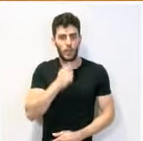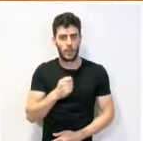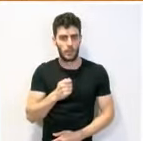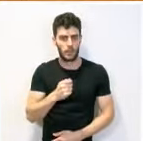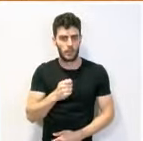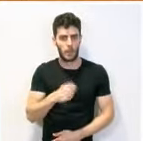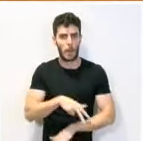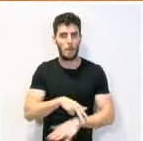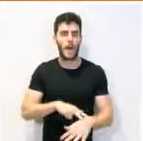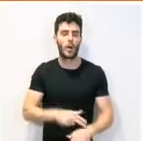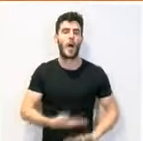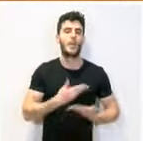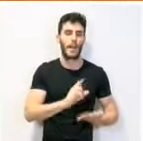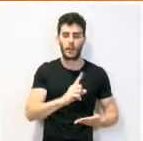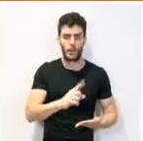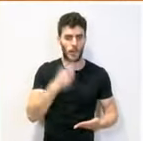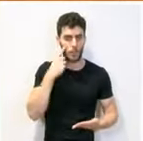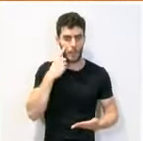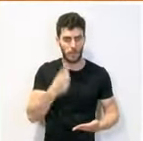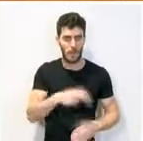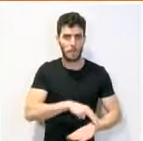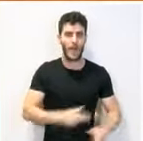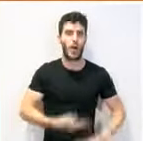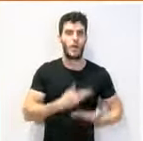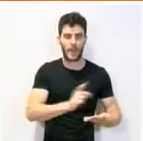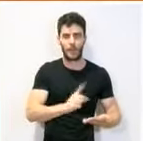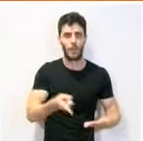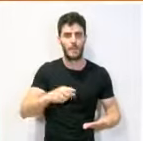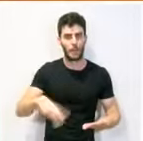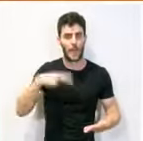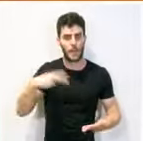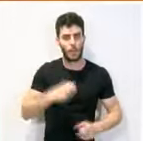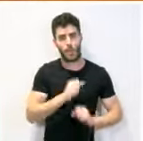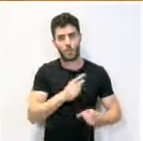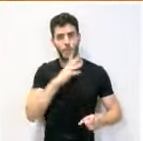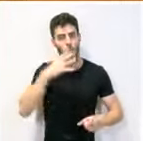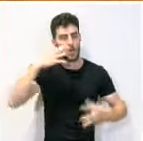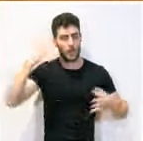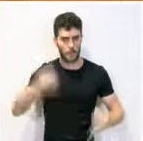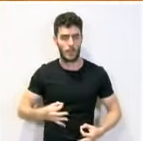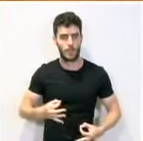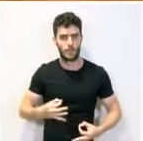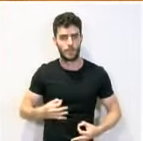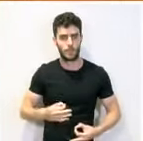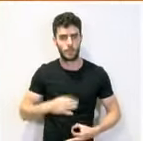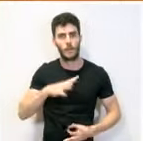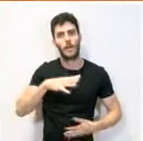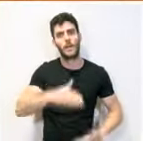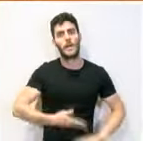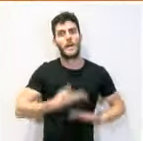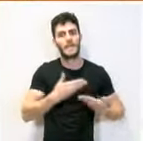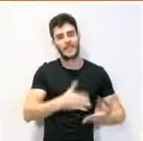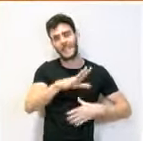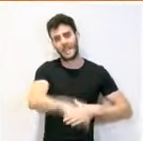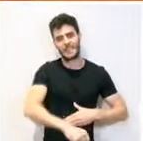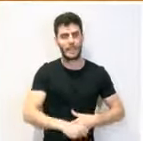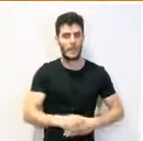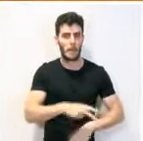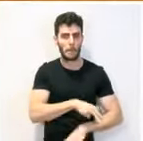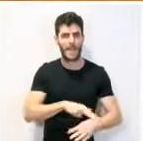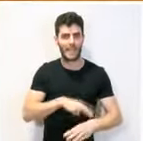rescataba bancos. Pues no solo no rescata bancos, sino que condona las deudas, porque la realidad es que ese rescate bancario ha hecho que